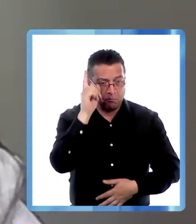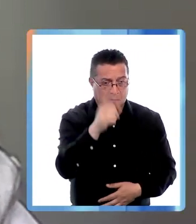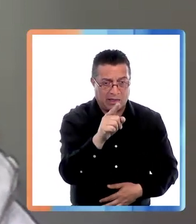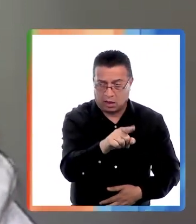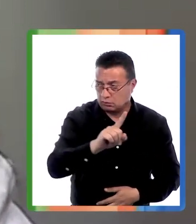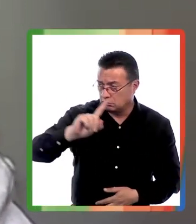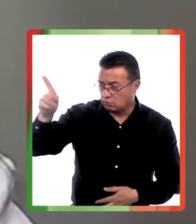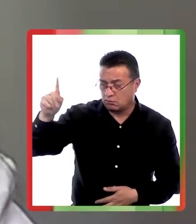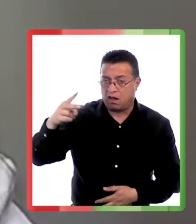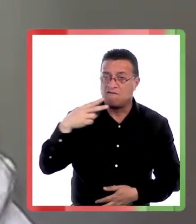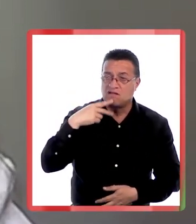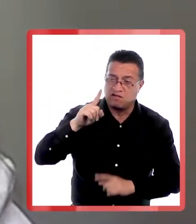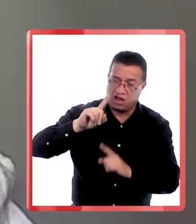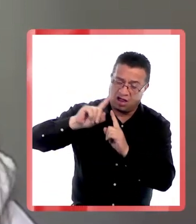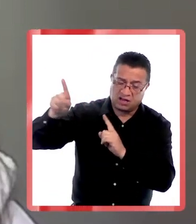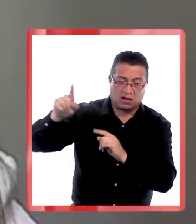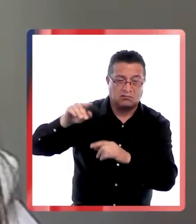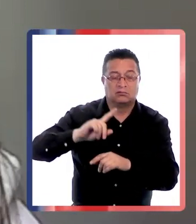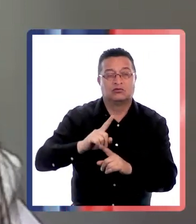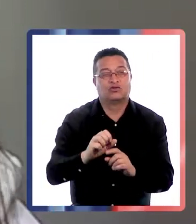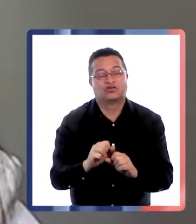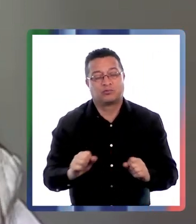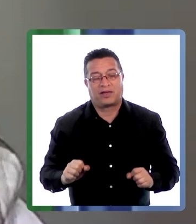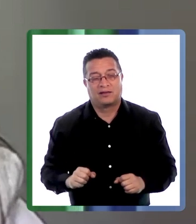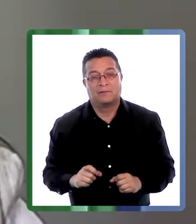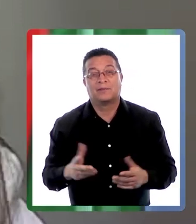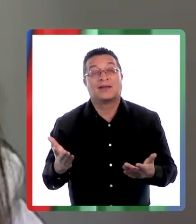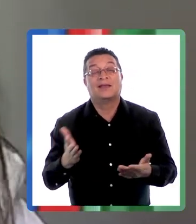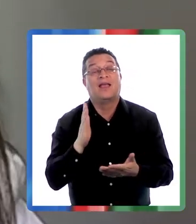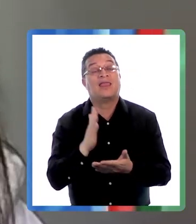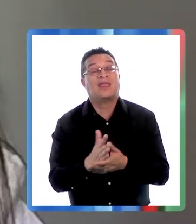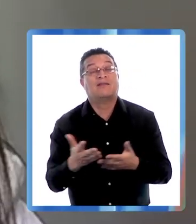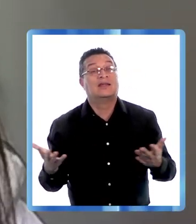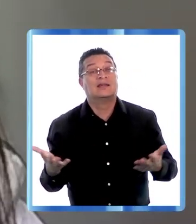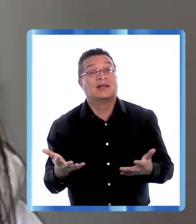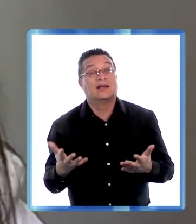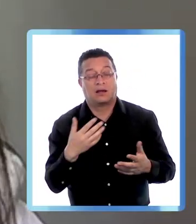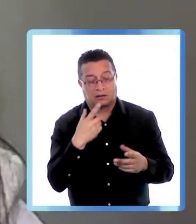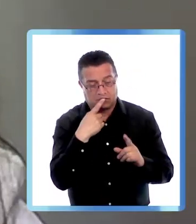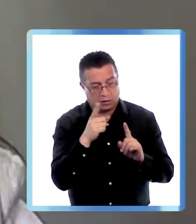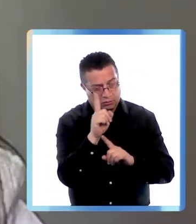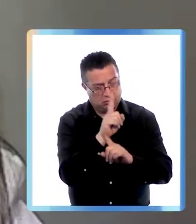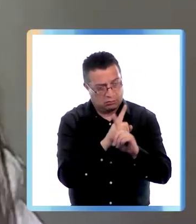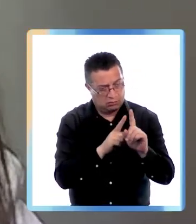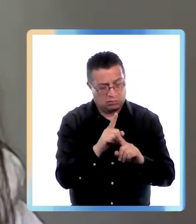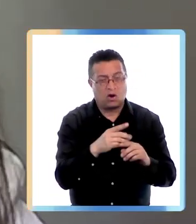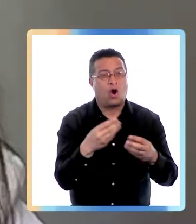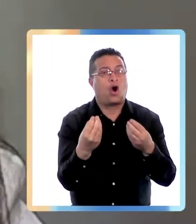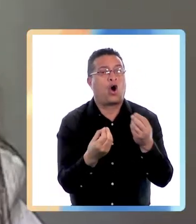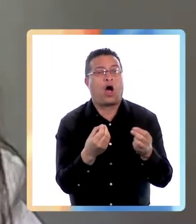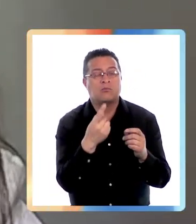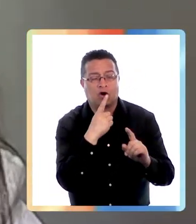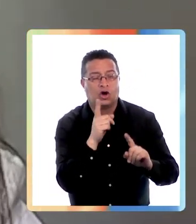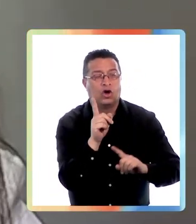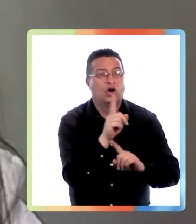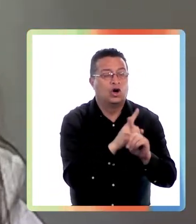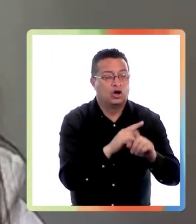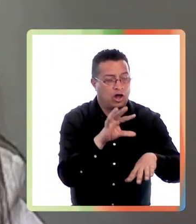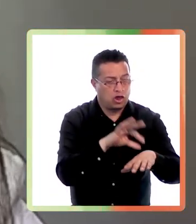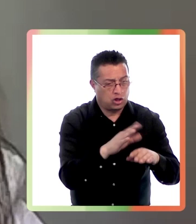un doctor a que se vaya a vivir? Porque no. Lo que hay que hacer es convencerlo, y la manera de hacer